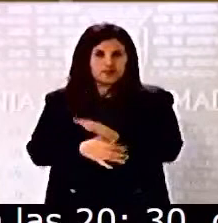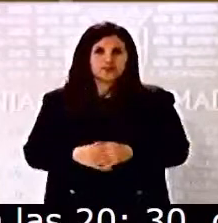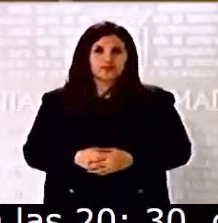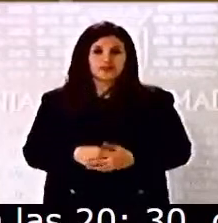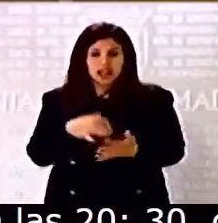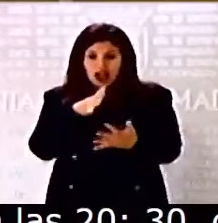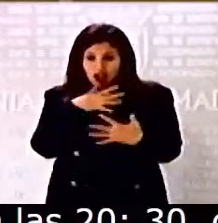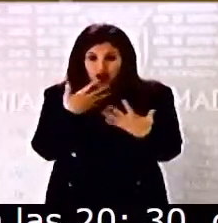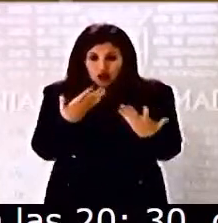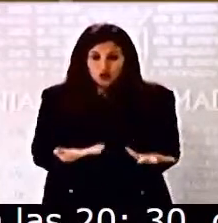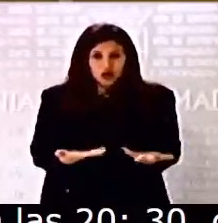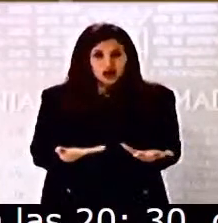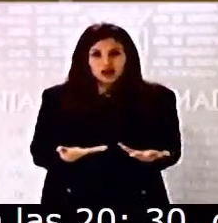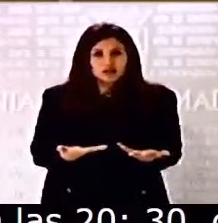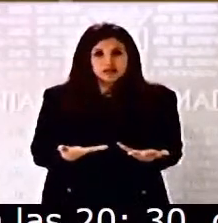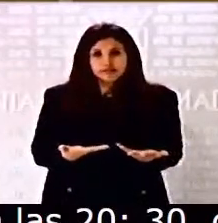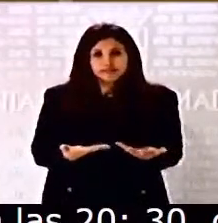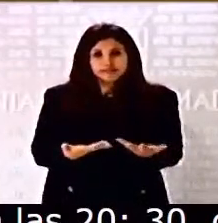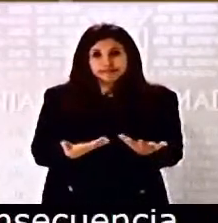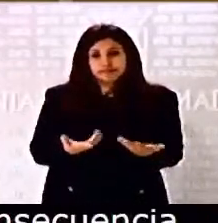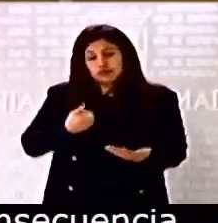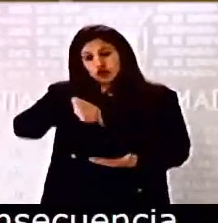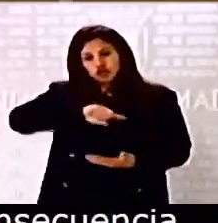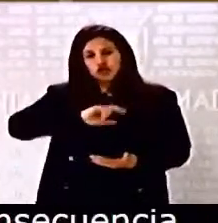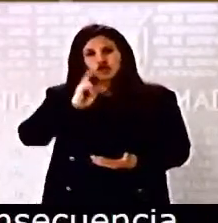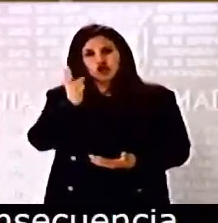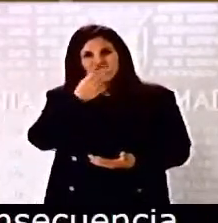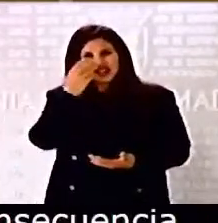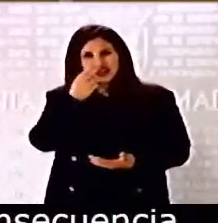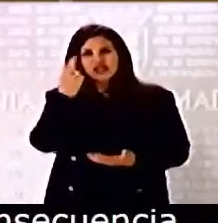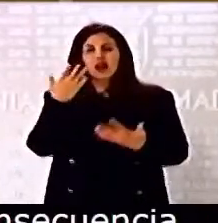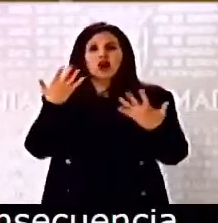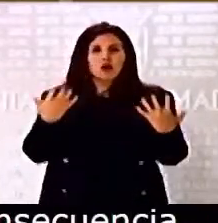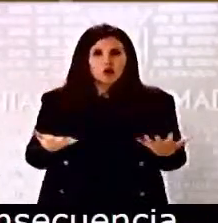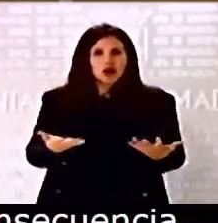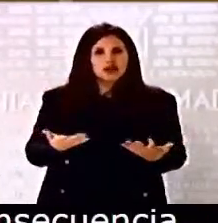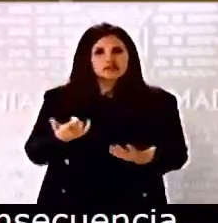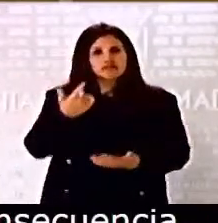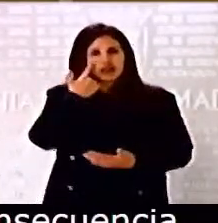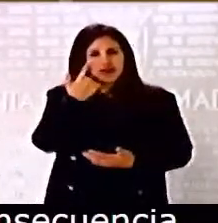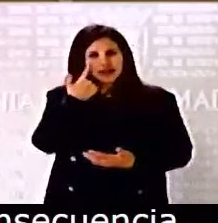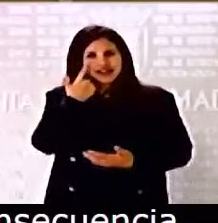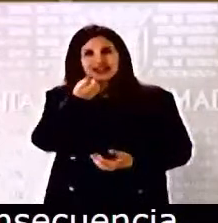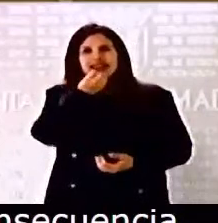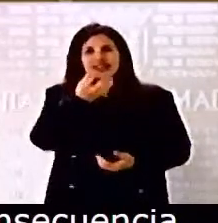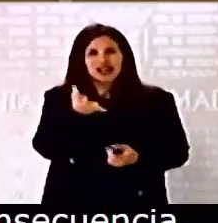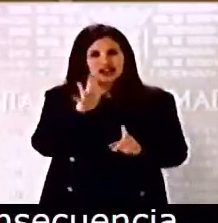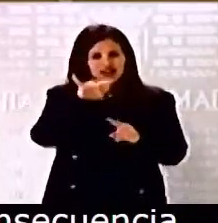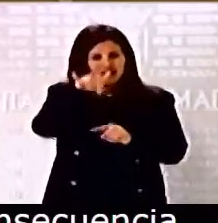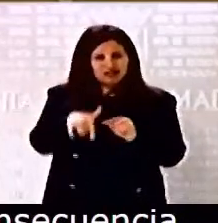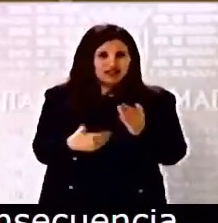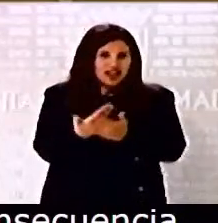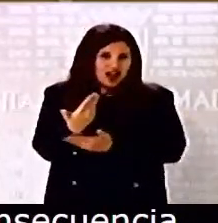este momento, bueno, pues nos interesa ver cómo ha ido el día.